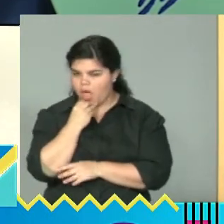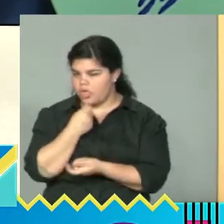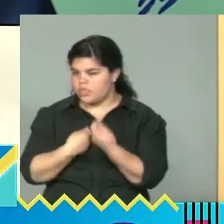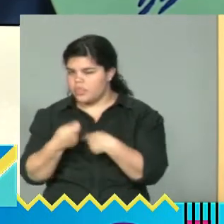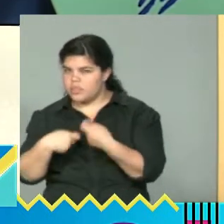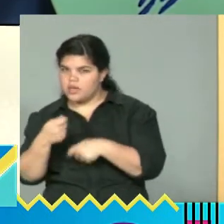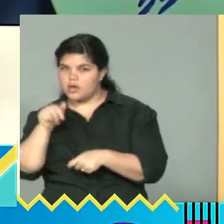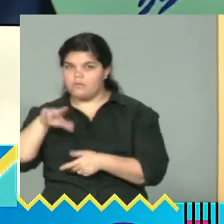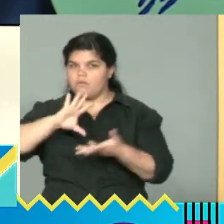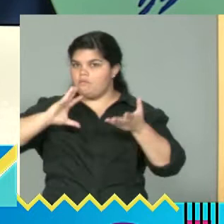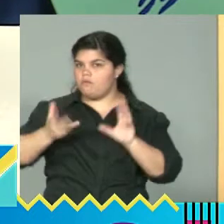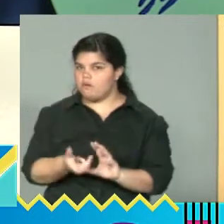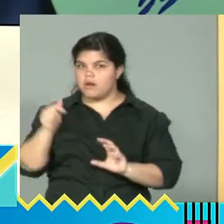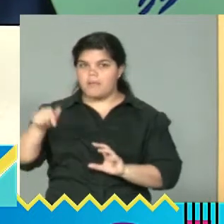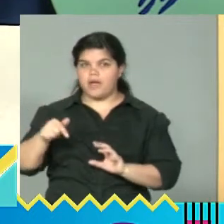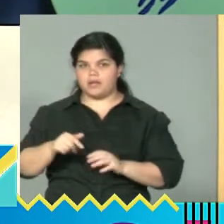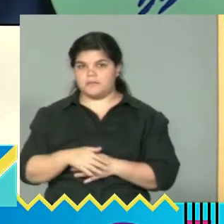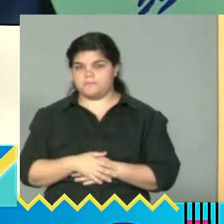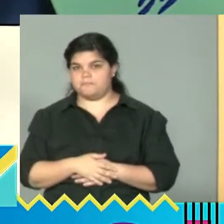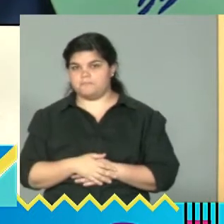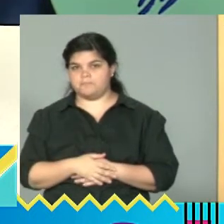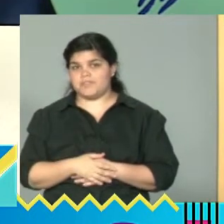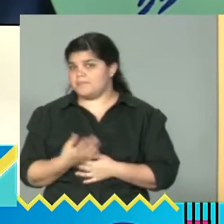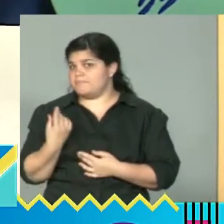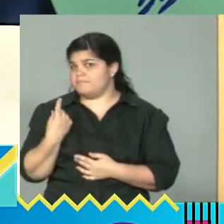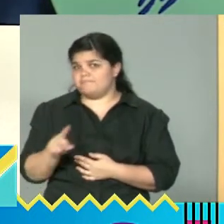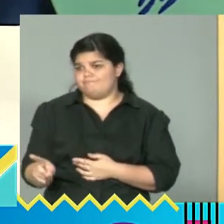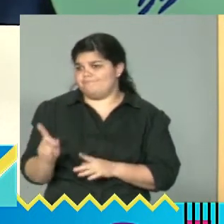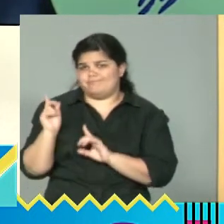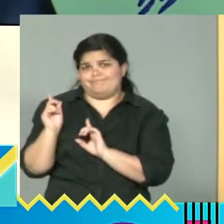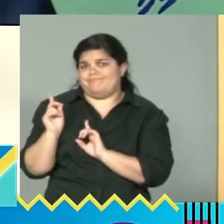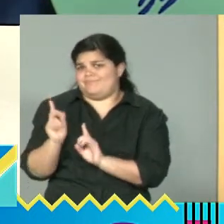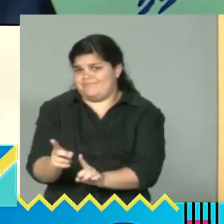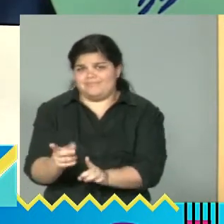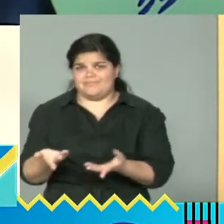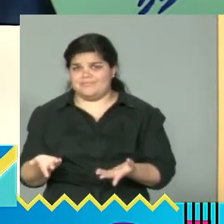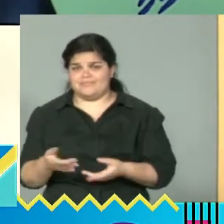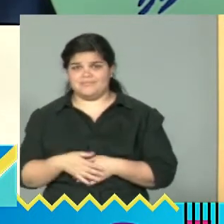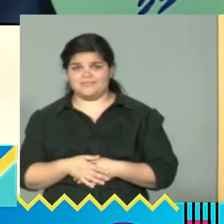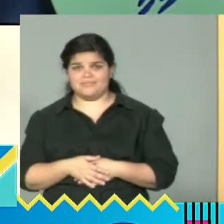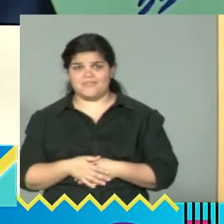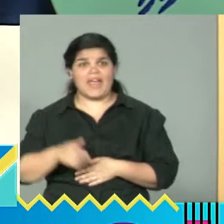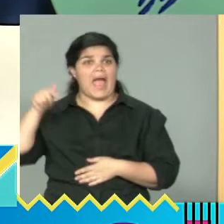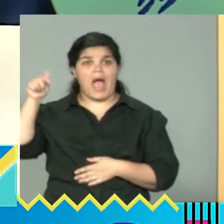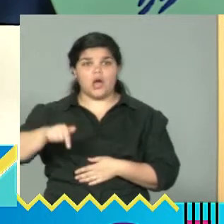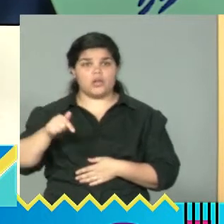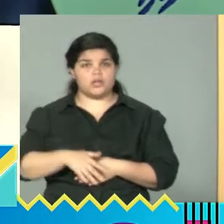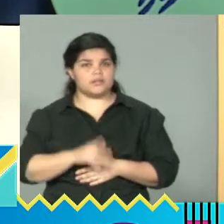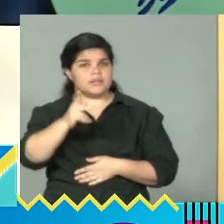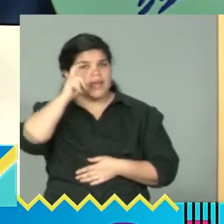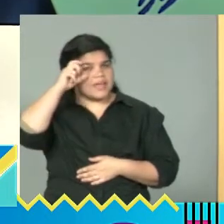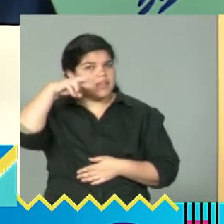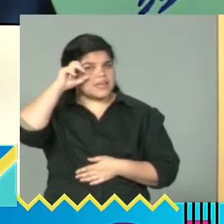cuestiones institucionales y de globos amarillos, pero es keynesianismo. Y es lo que hoy... ¿Keynesianismo entendido